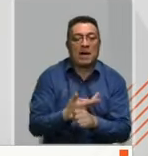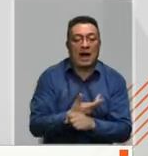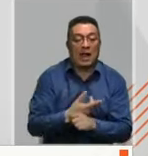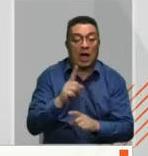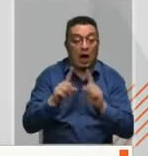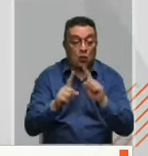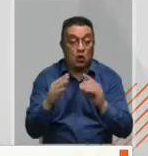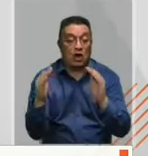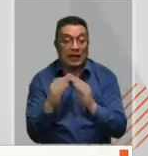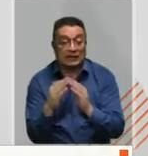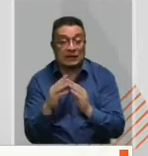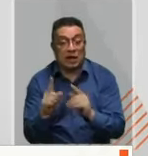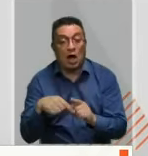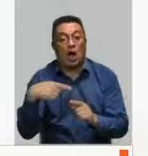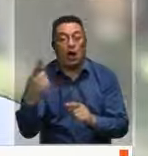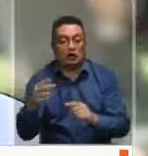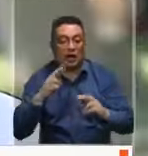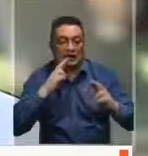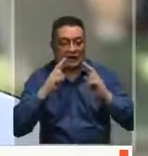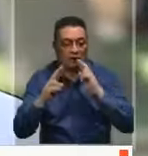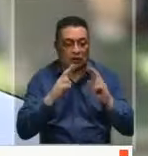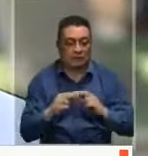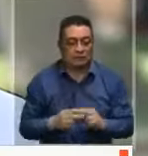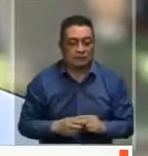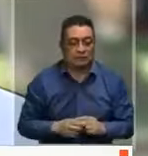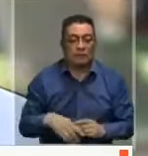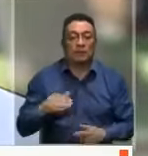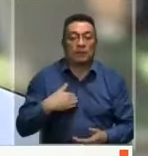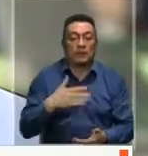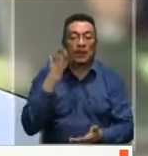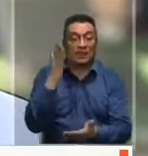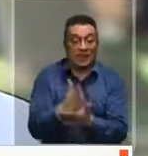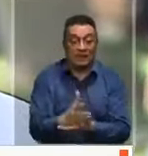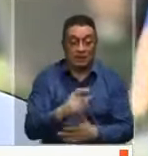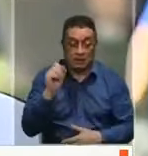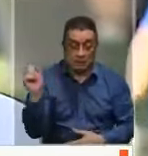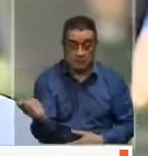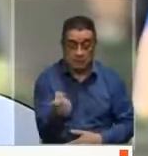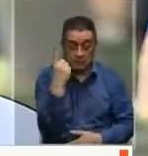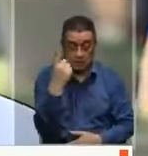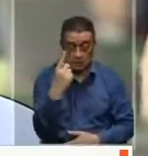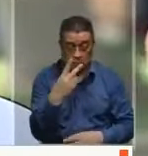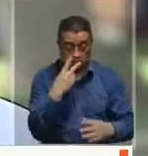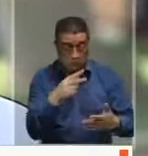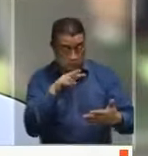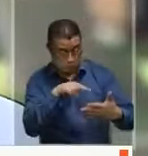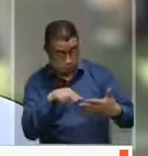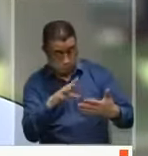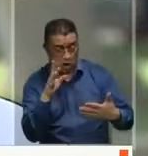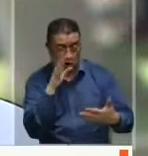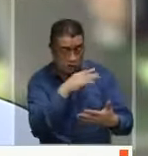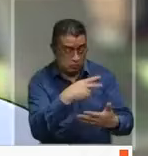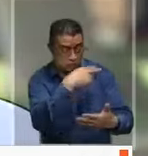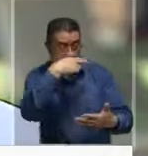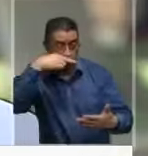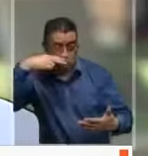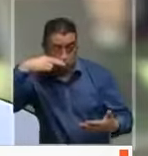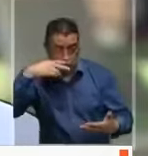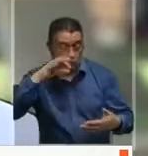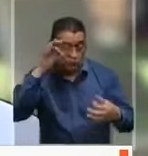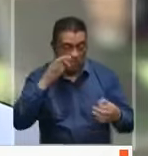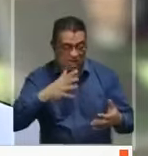casas, otras en restaurantes. Tiene que tener primero un aspecto, un color y un olor que no